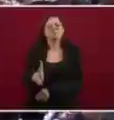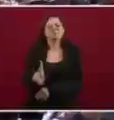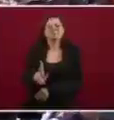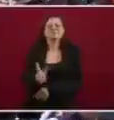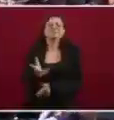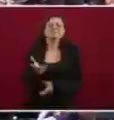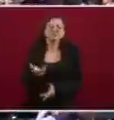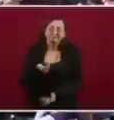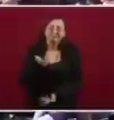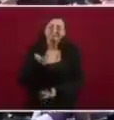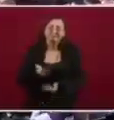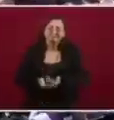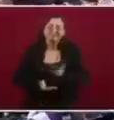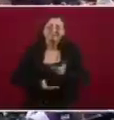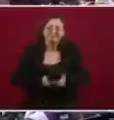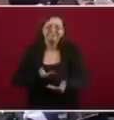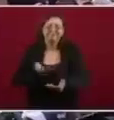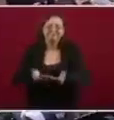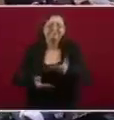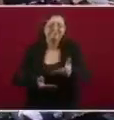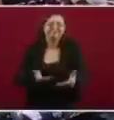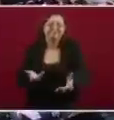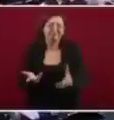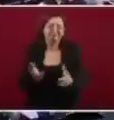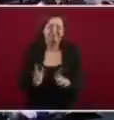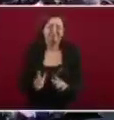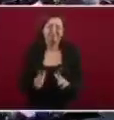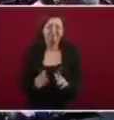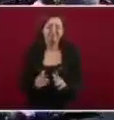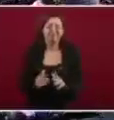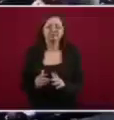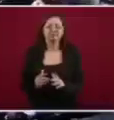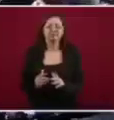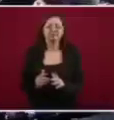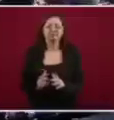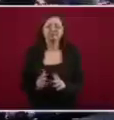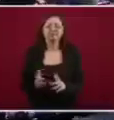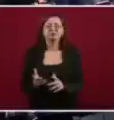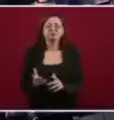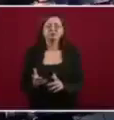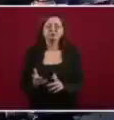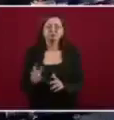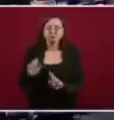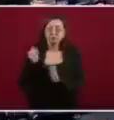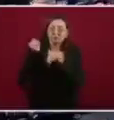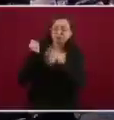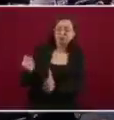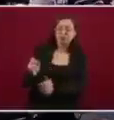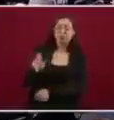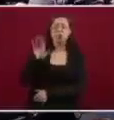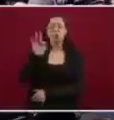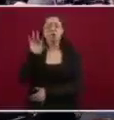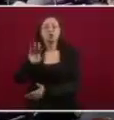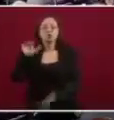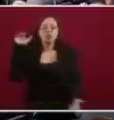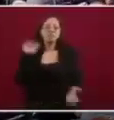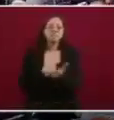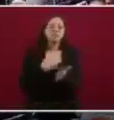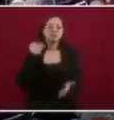se está ya llevando a cabo este proceso. Vamos a destinar